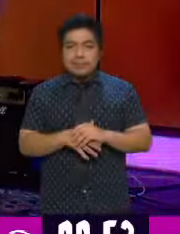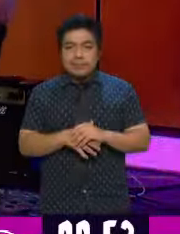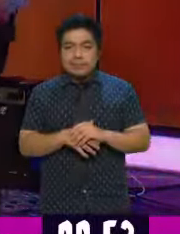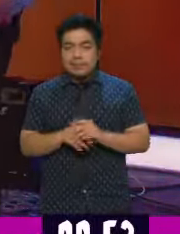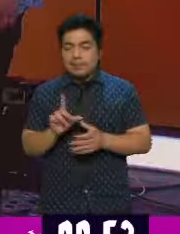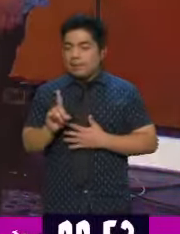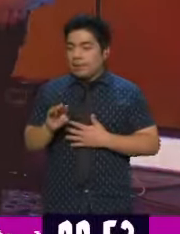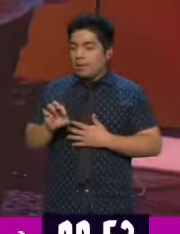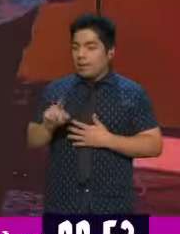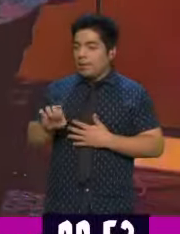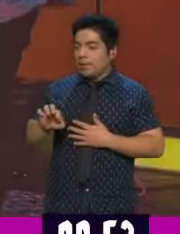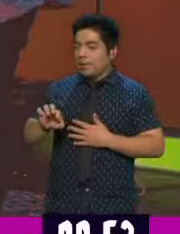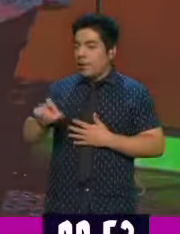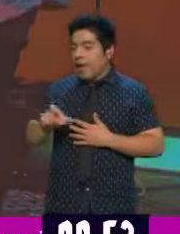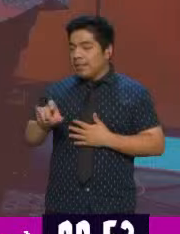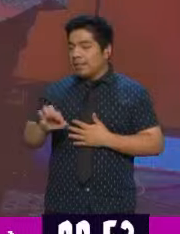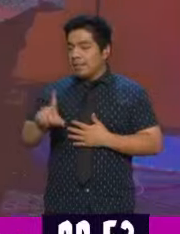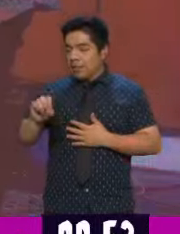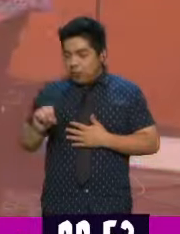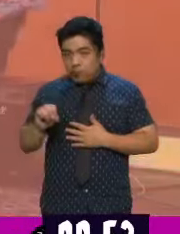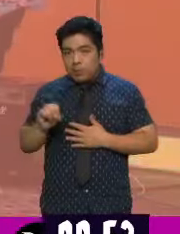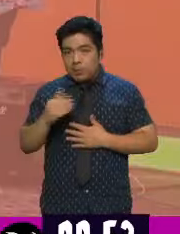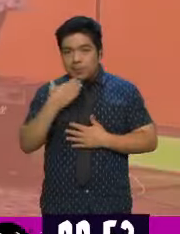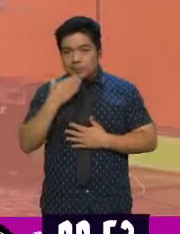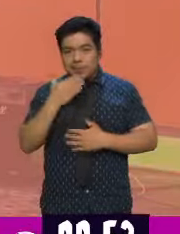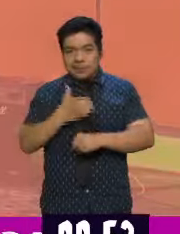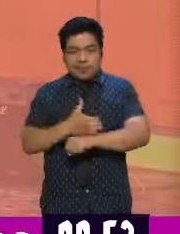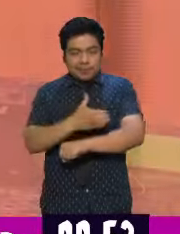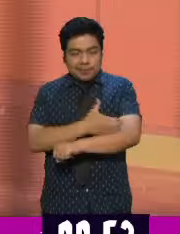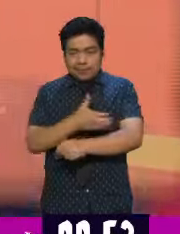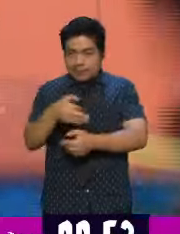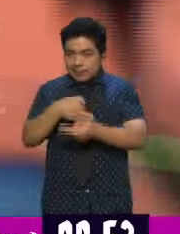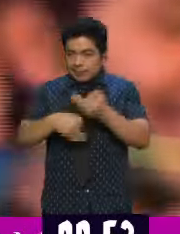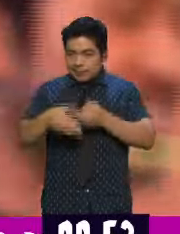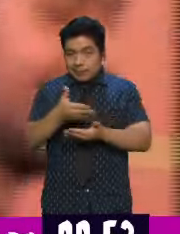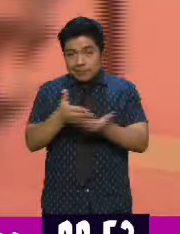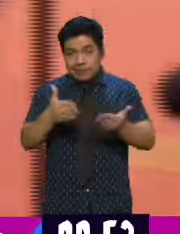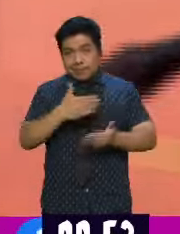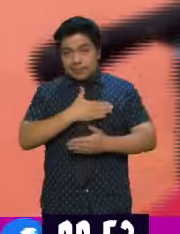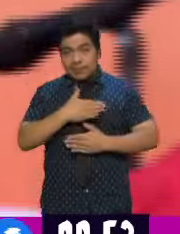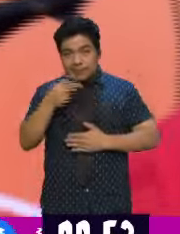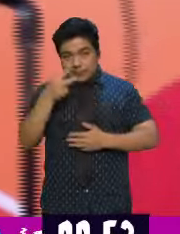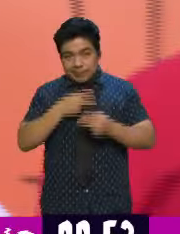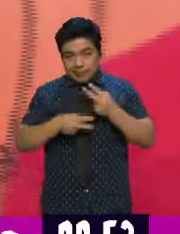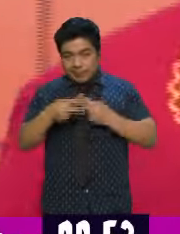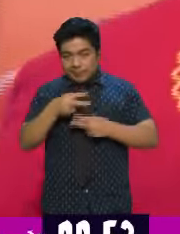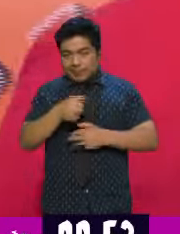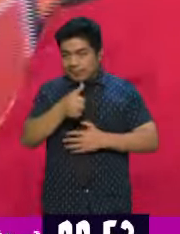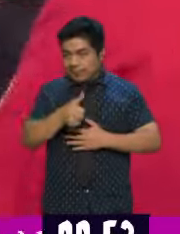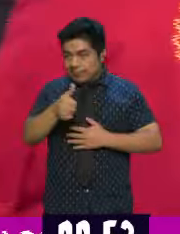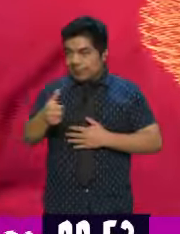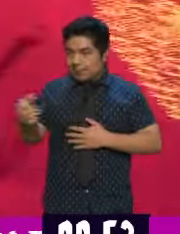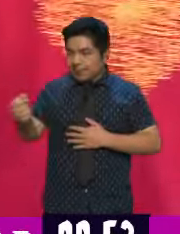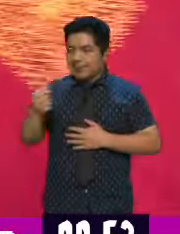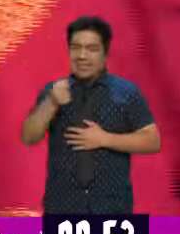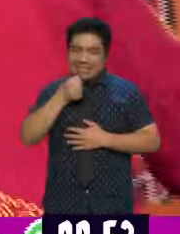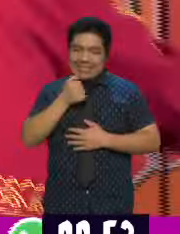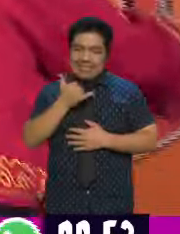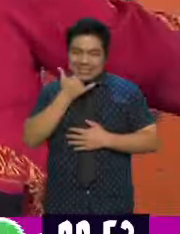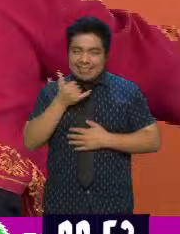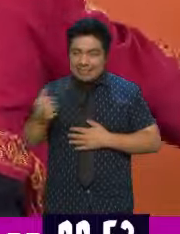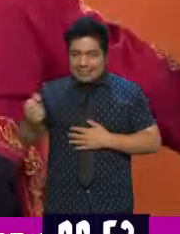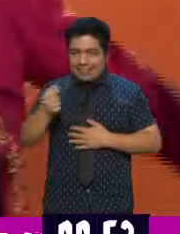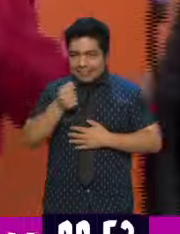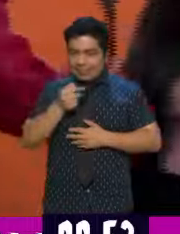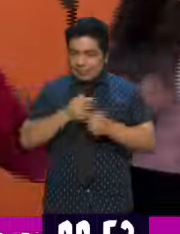¡Invención Exilio! ¿Cómo están, compañeros? Oigan. Bienvenidos, bienvenida. Primero que hagas ¿cómo su está? Trabajo, bienvenida, compañera.